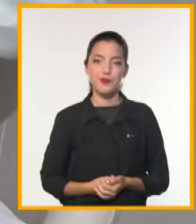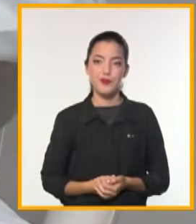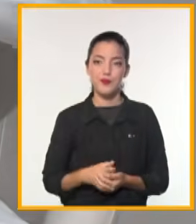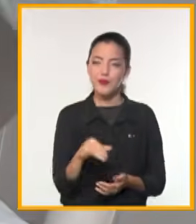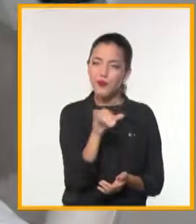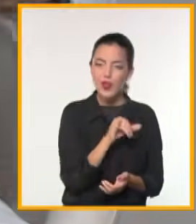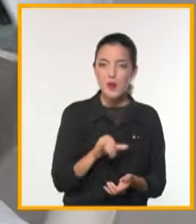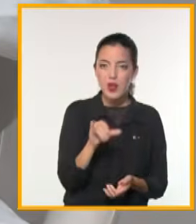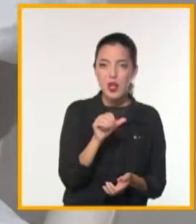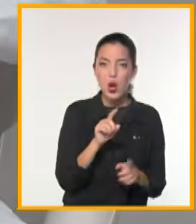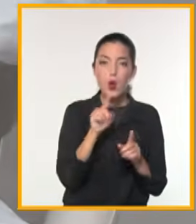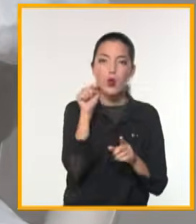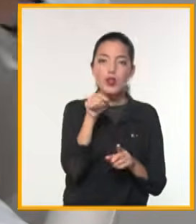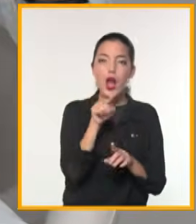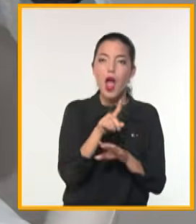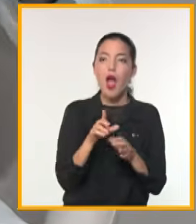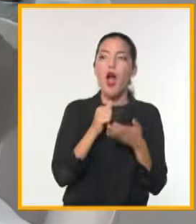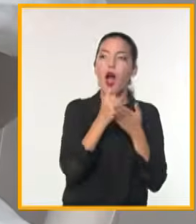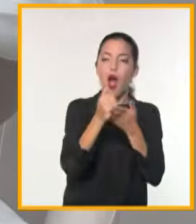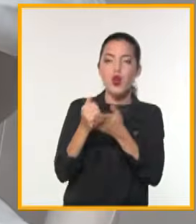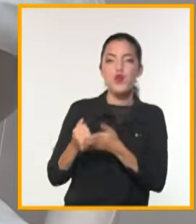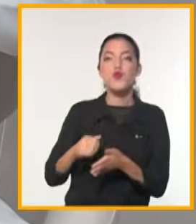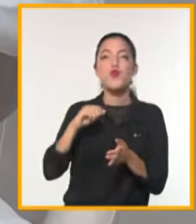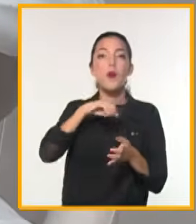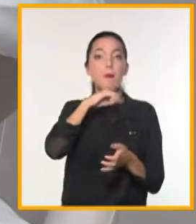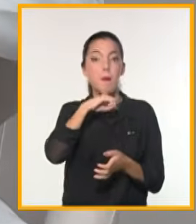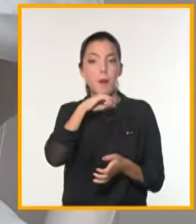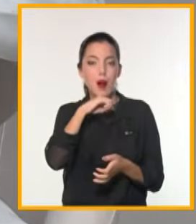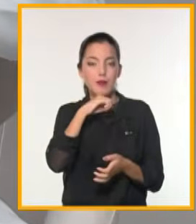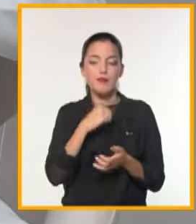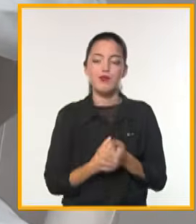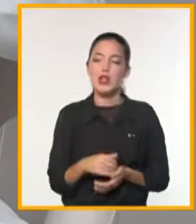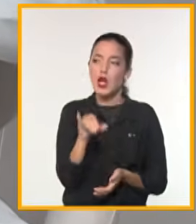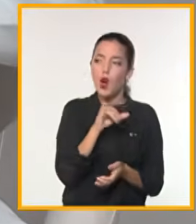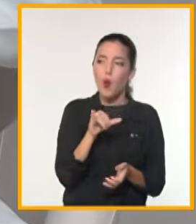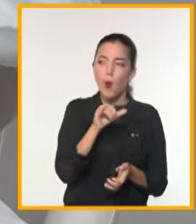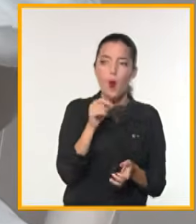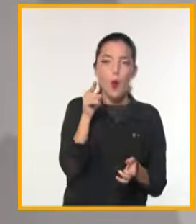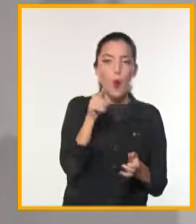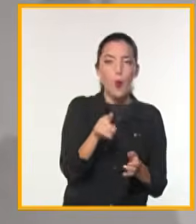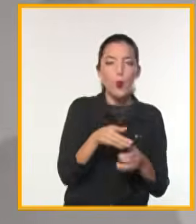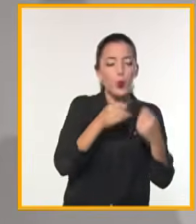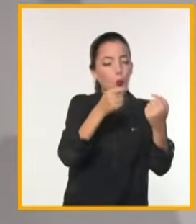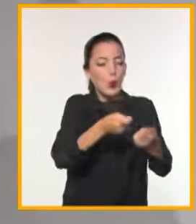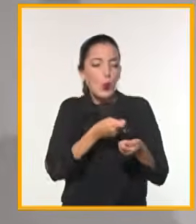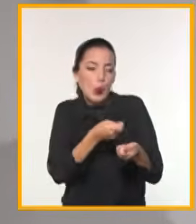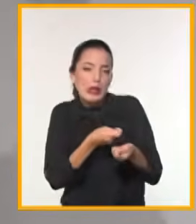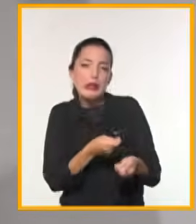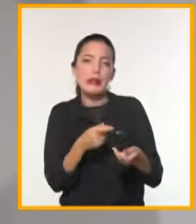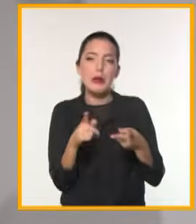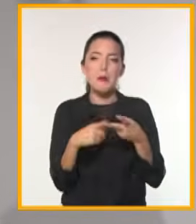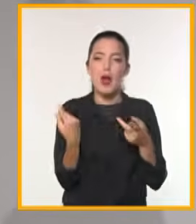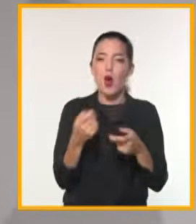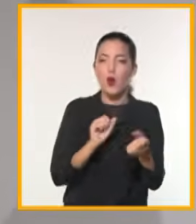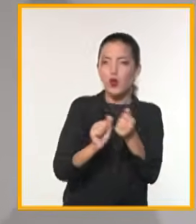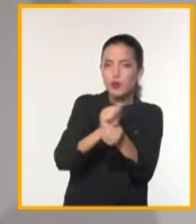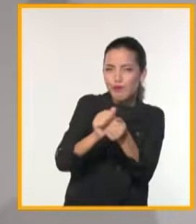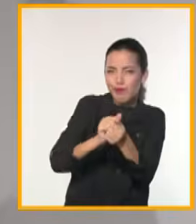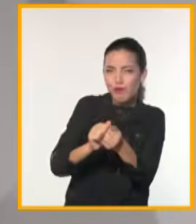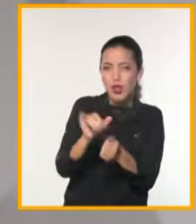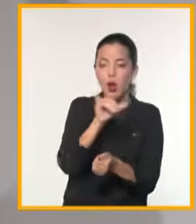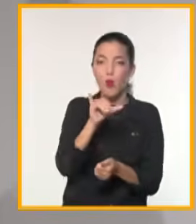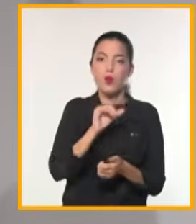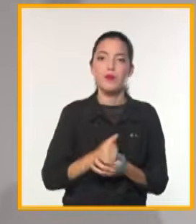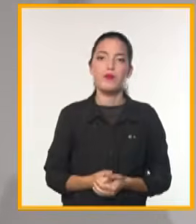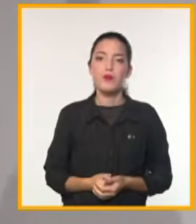otro limpia, y ahí también nos educamos en eso. Claro. Y ahora vamos a entrar a... Hay una